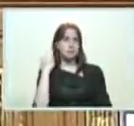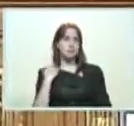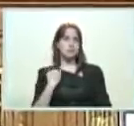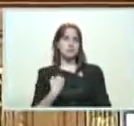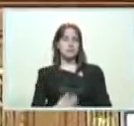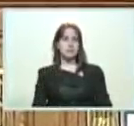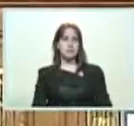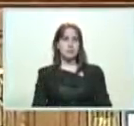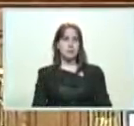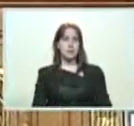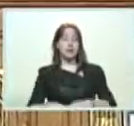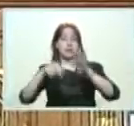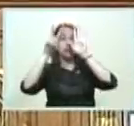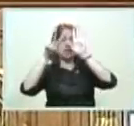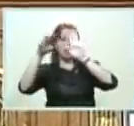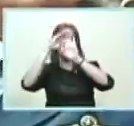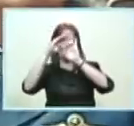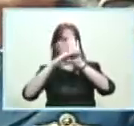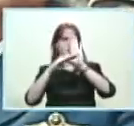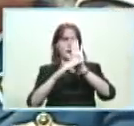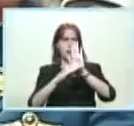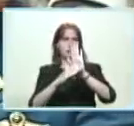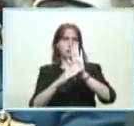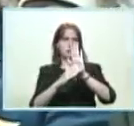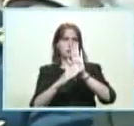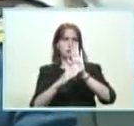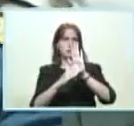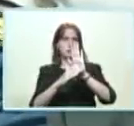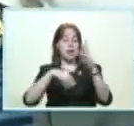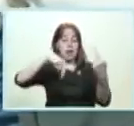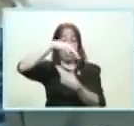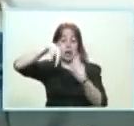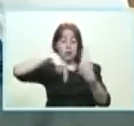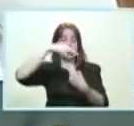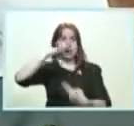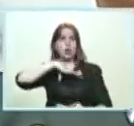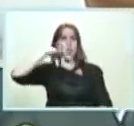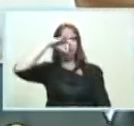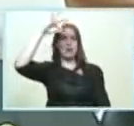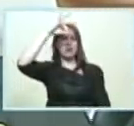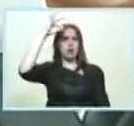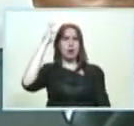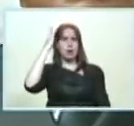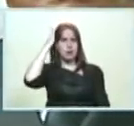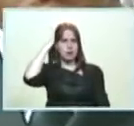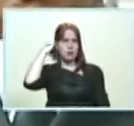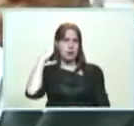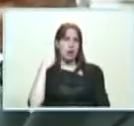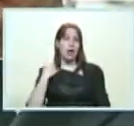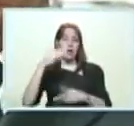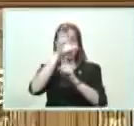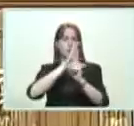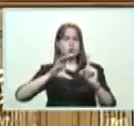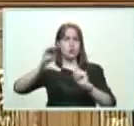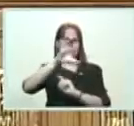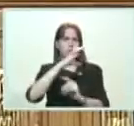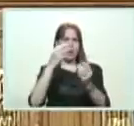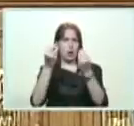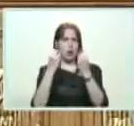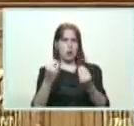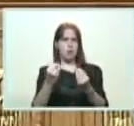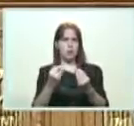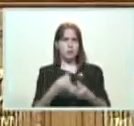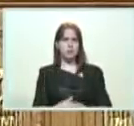En séptimo lugar, una revolución de la espiritualidad, la identidad cultural, la cultura.